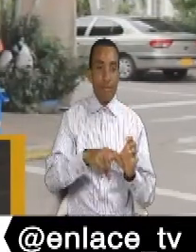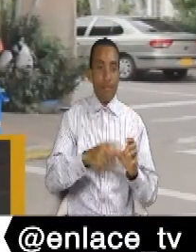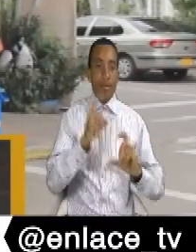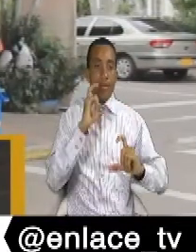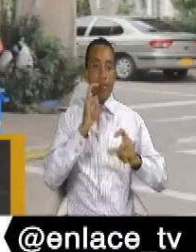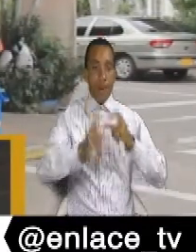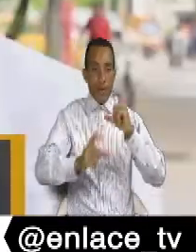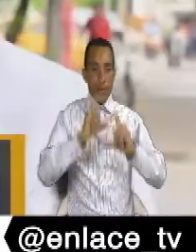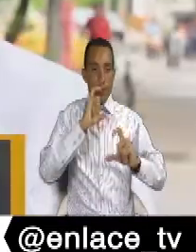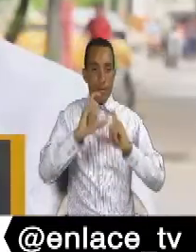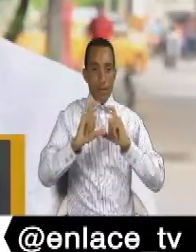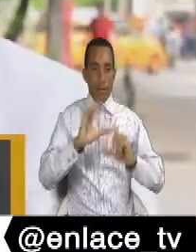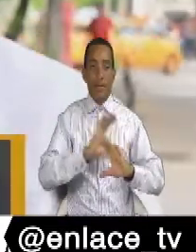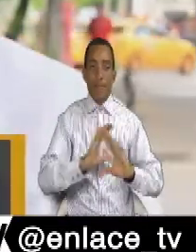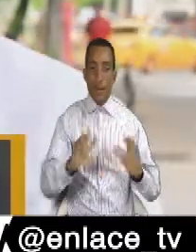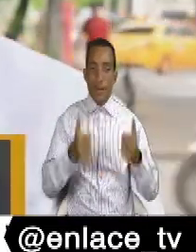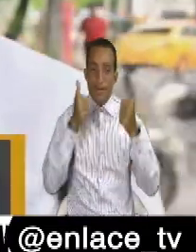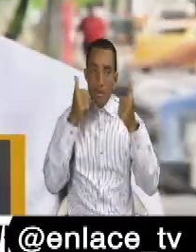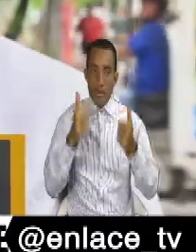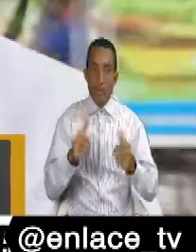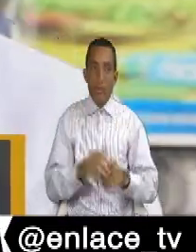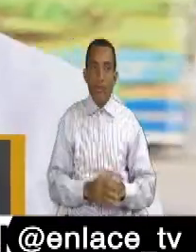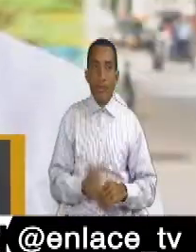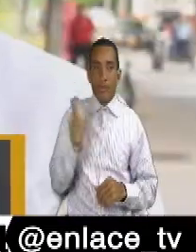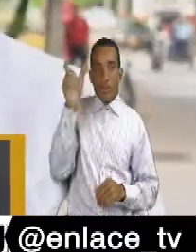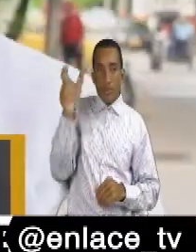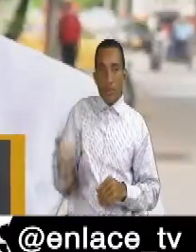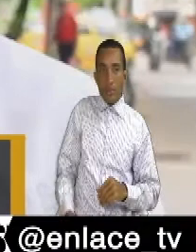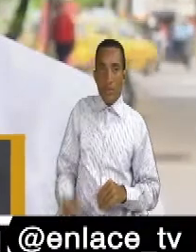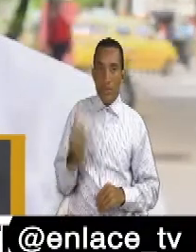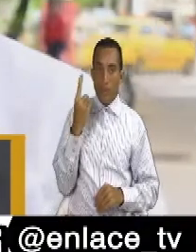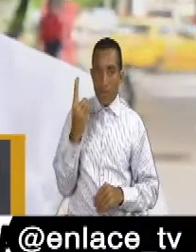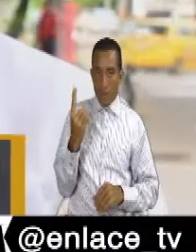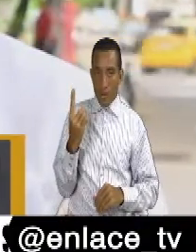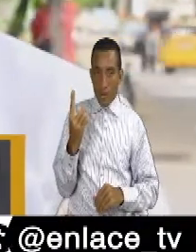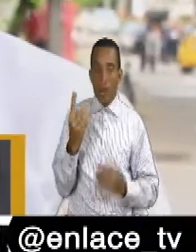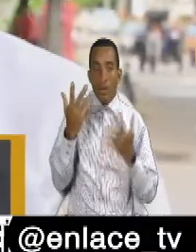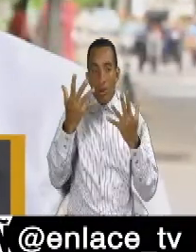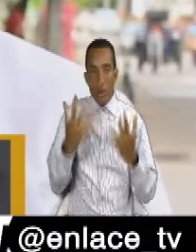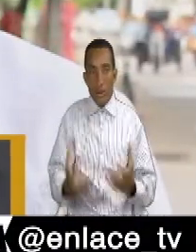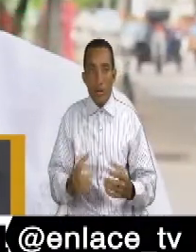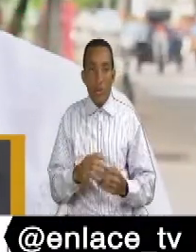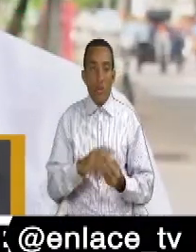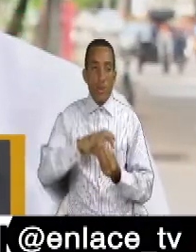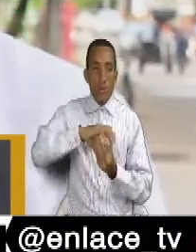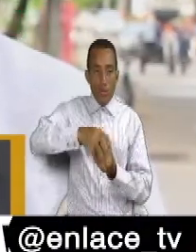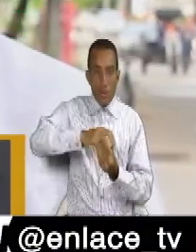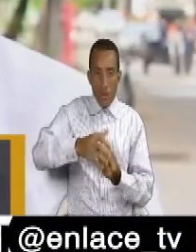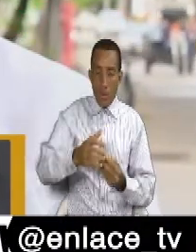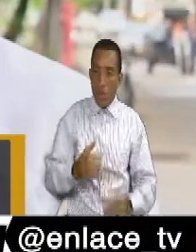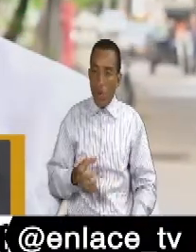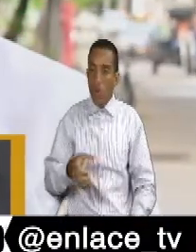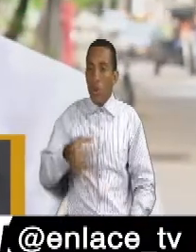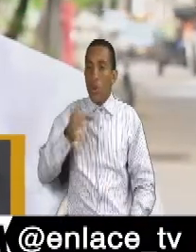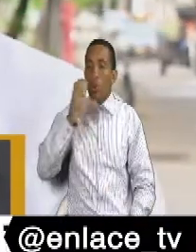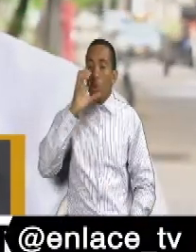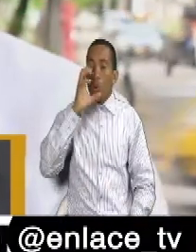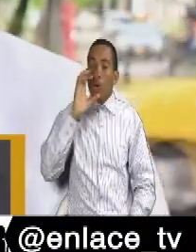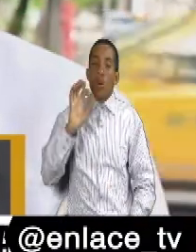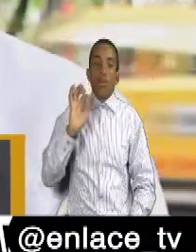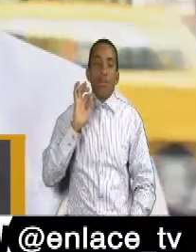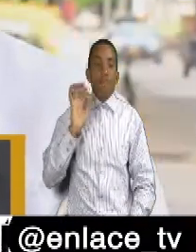su servicio. Porque una persona quiere tomarse un líquido en perfectas